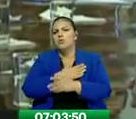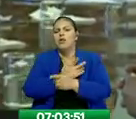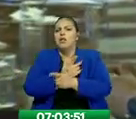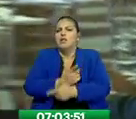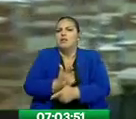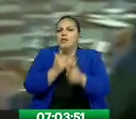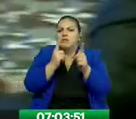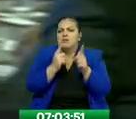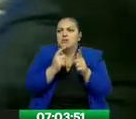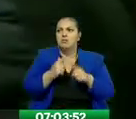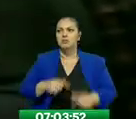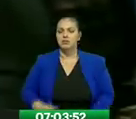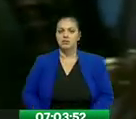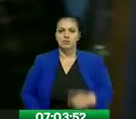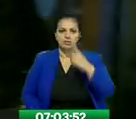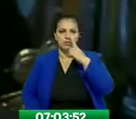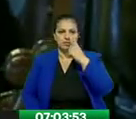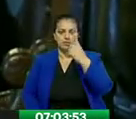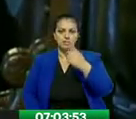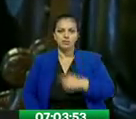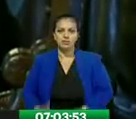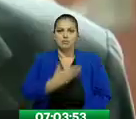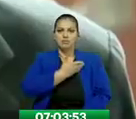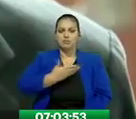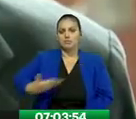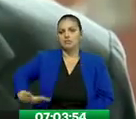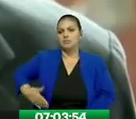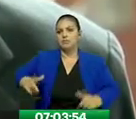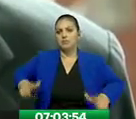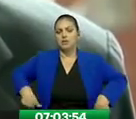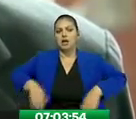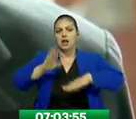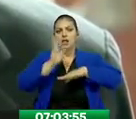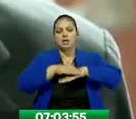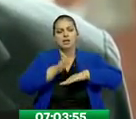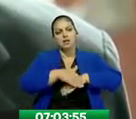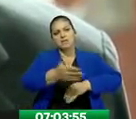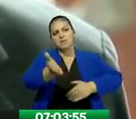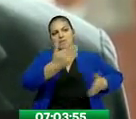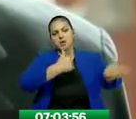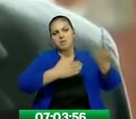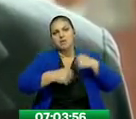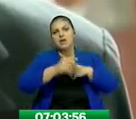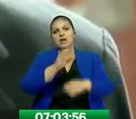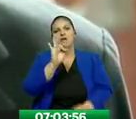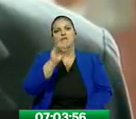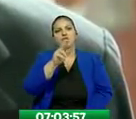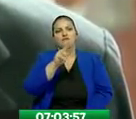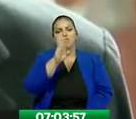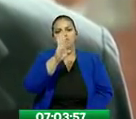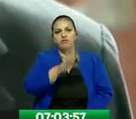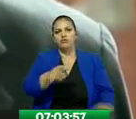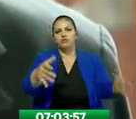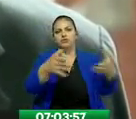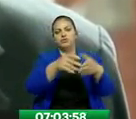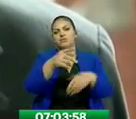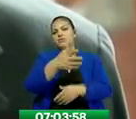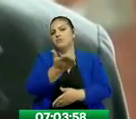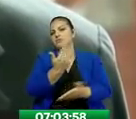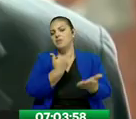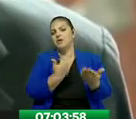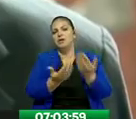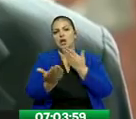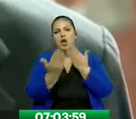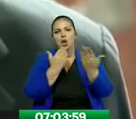sector convocada por el primer mandatario Lenín Moreno. ¿Cuál va a ser el punto central? Ir primero frente